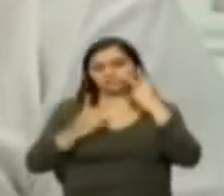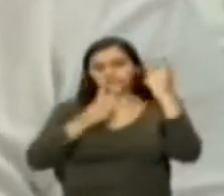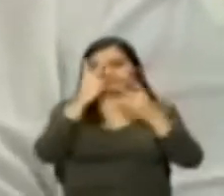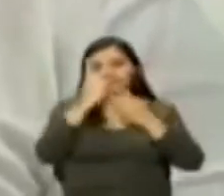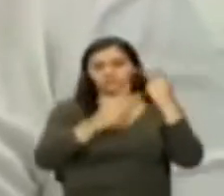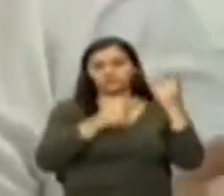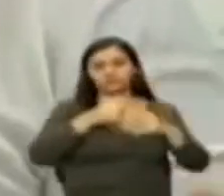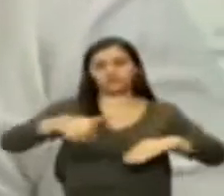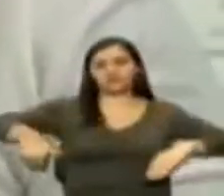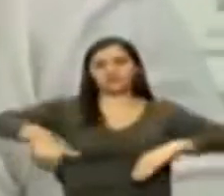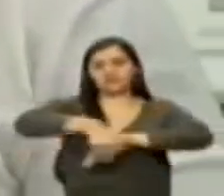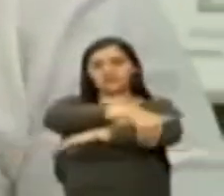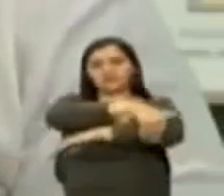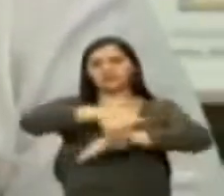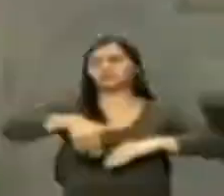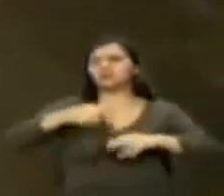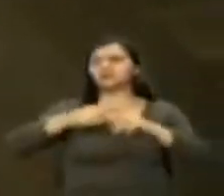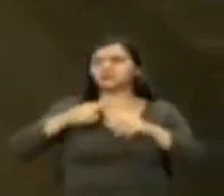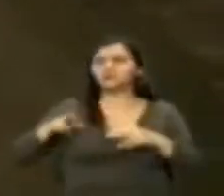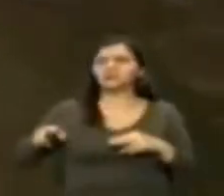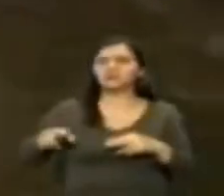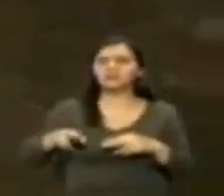la carretera desde el río